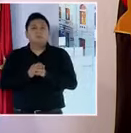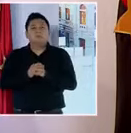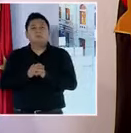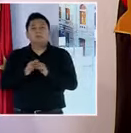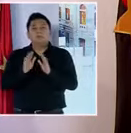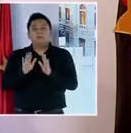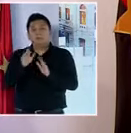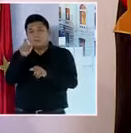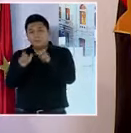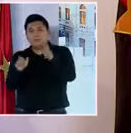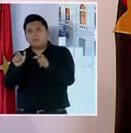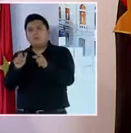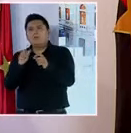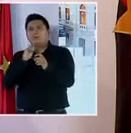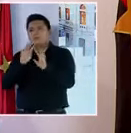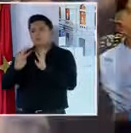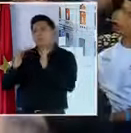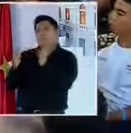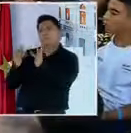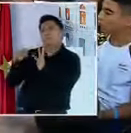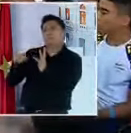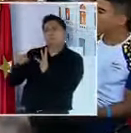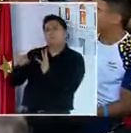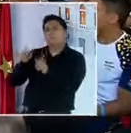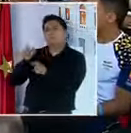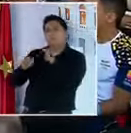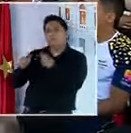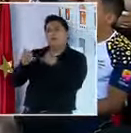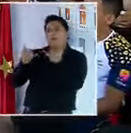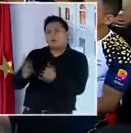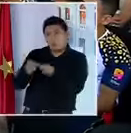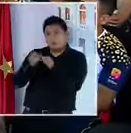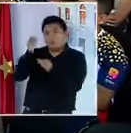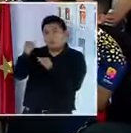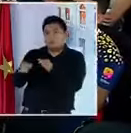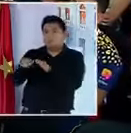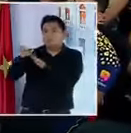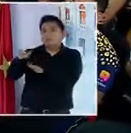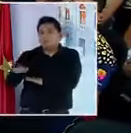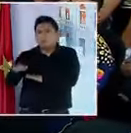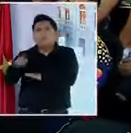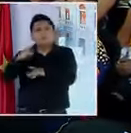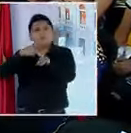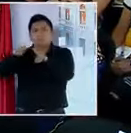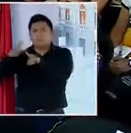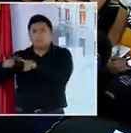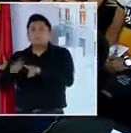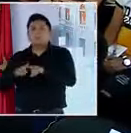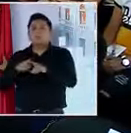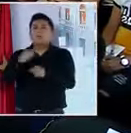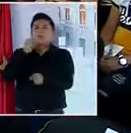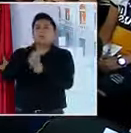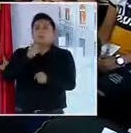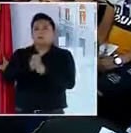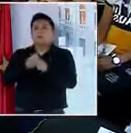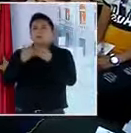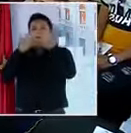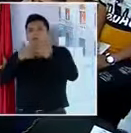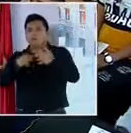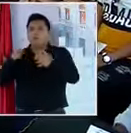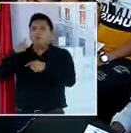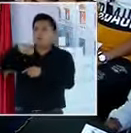los integrantes del Gabinete Departamental, personeros municipales, representantes de los sectores productivos y económicos